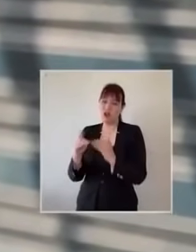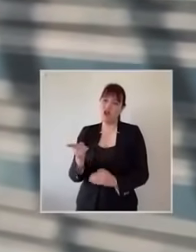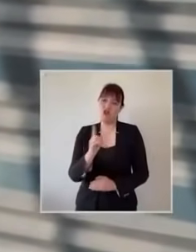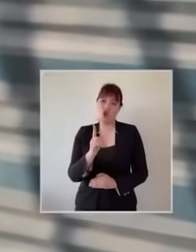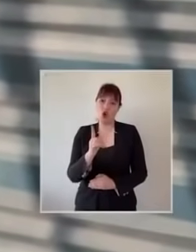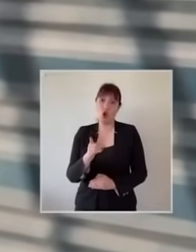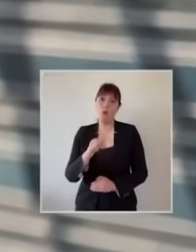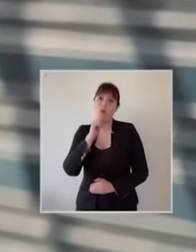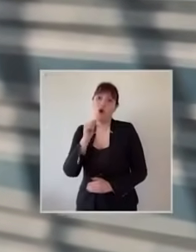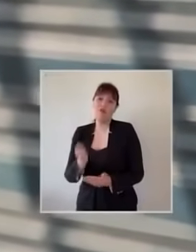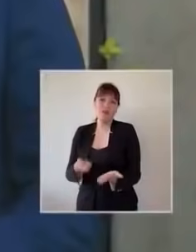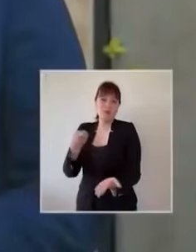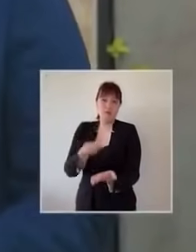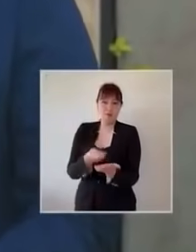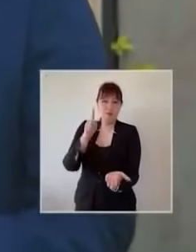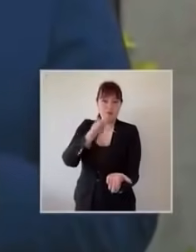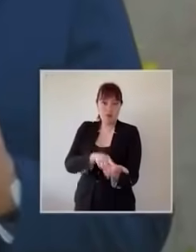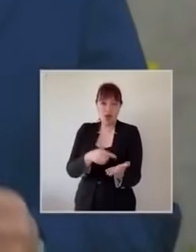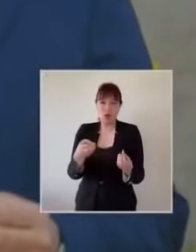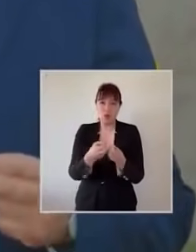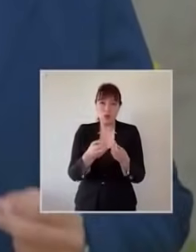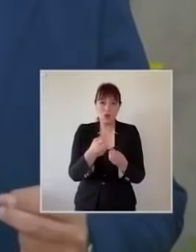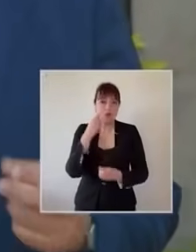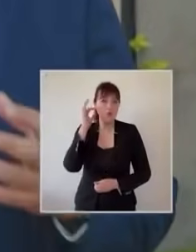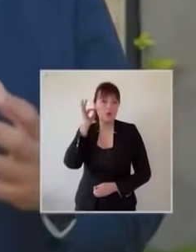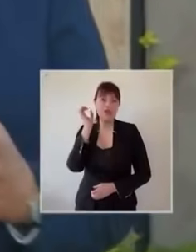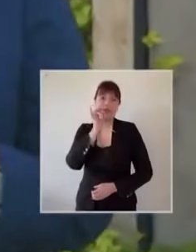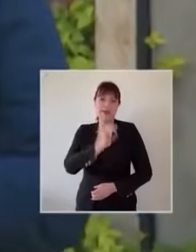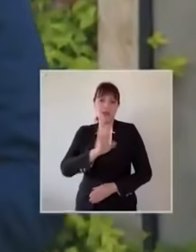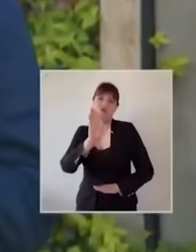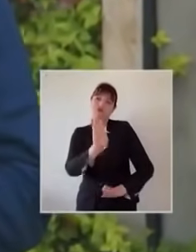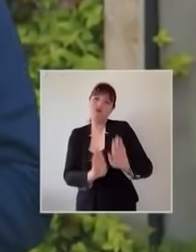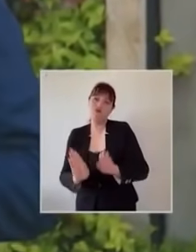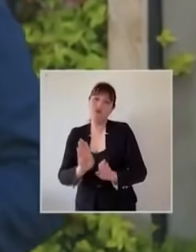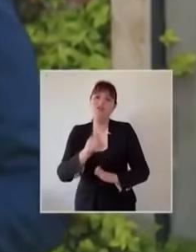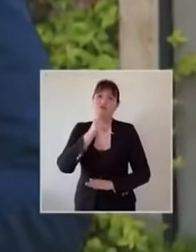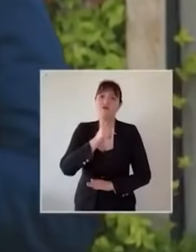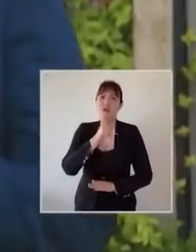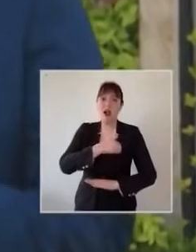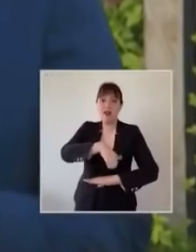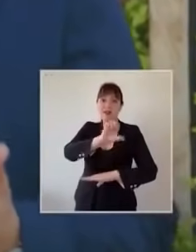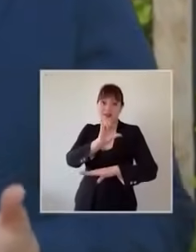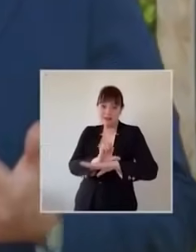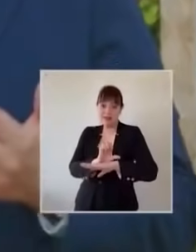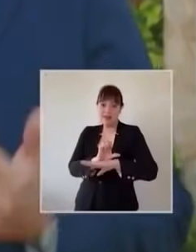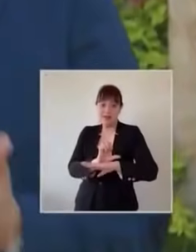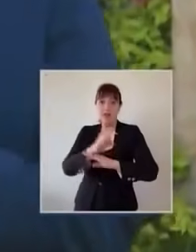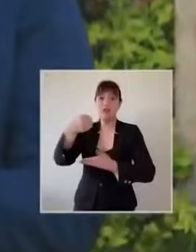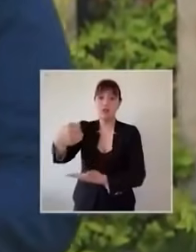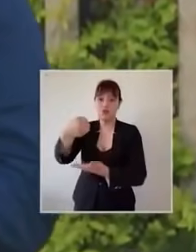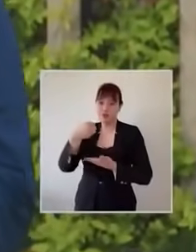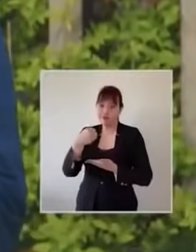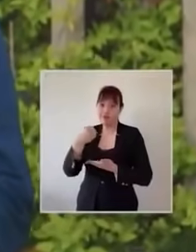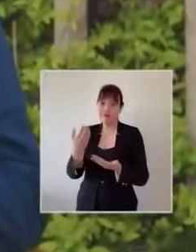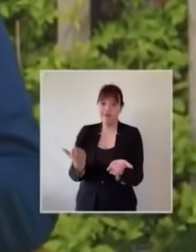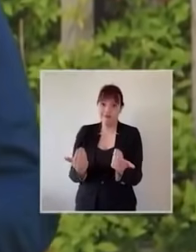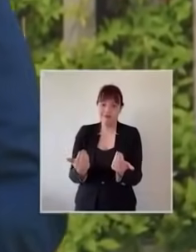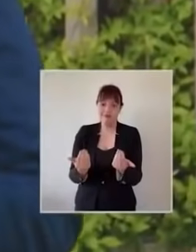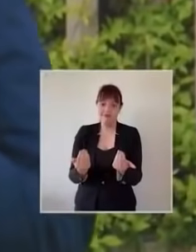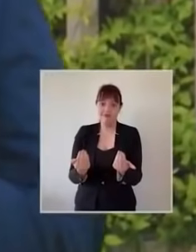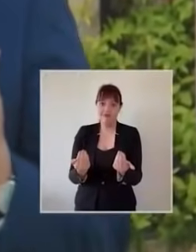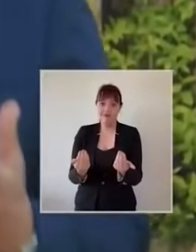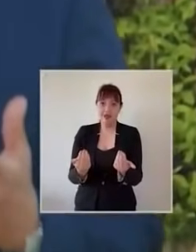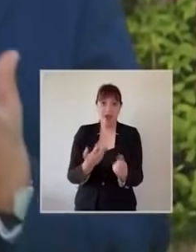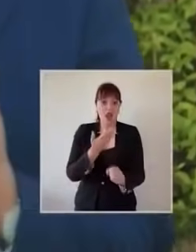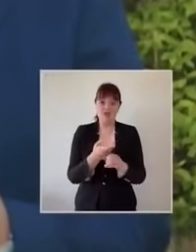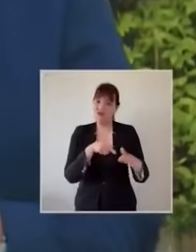pagamos más impuestos que los superricos. A muchos chilenos y chilenos les hace falta protección. Y el Estado, para proteger, requiere recursos. Y lo cierto